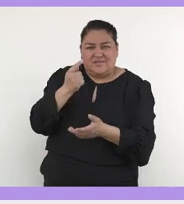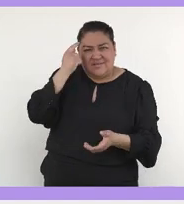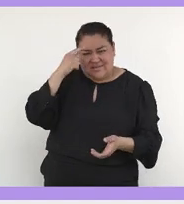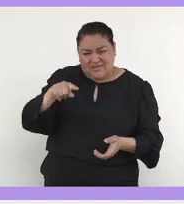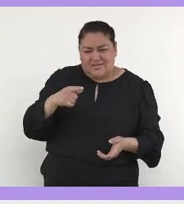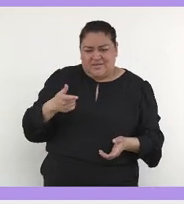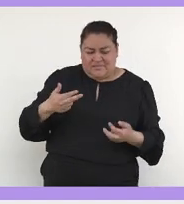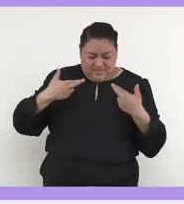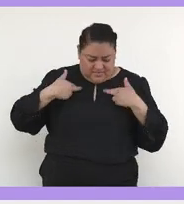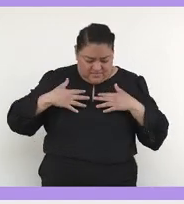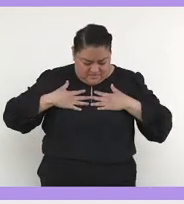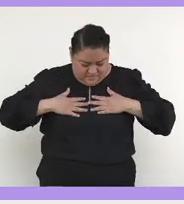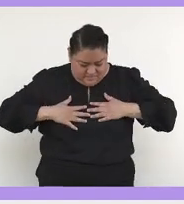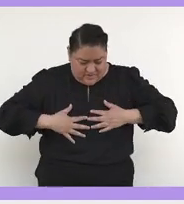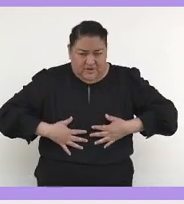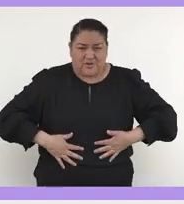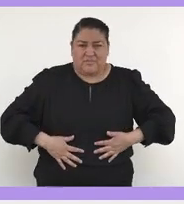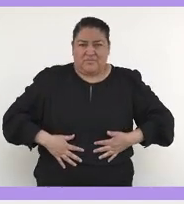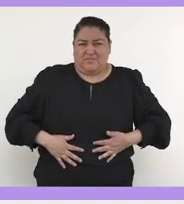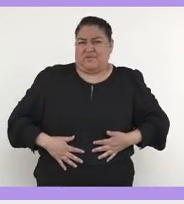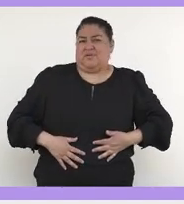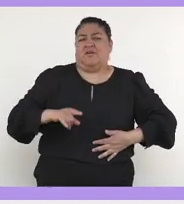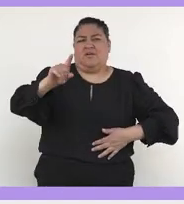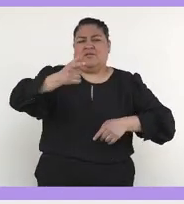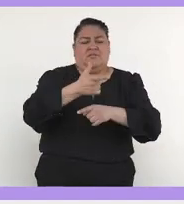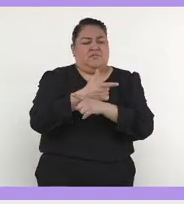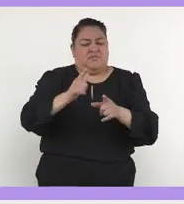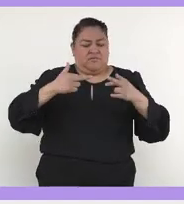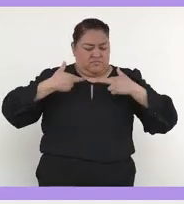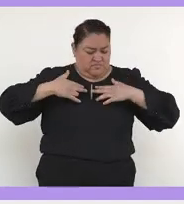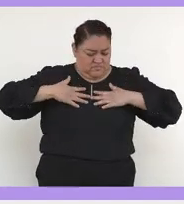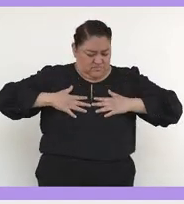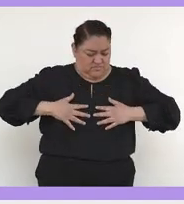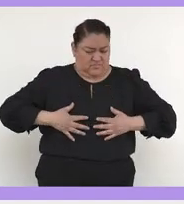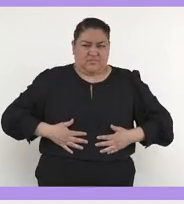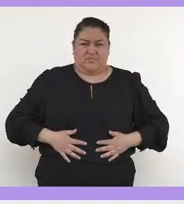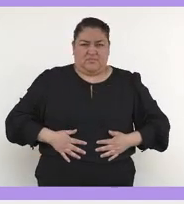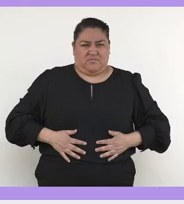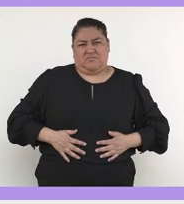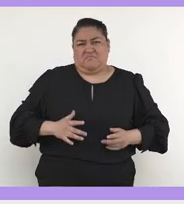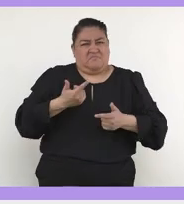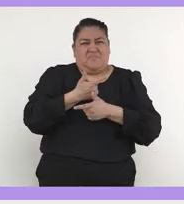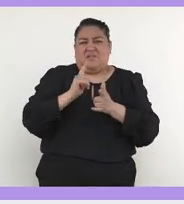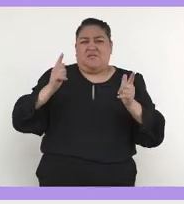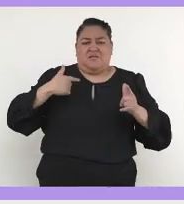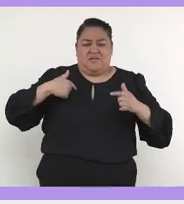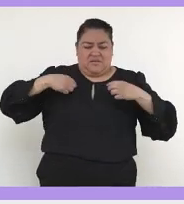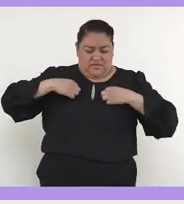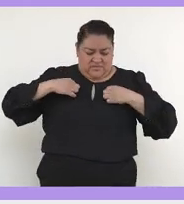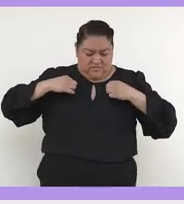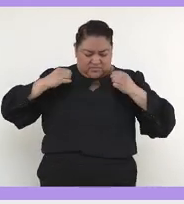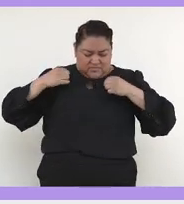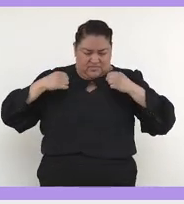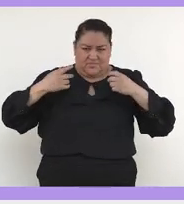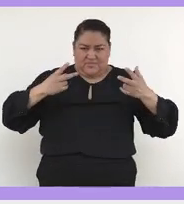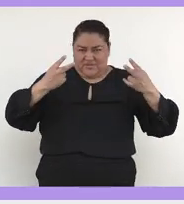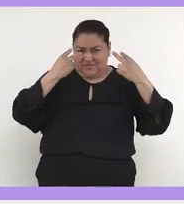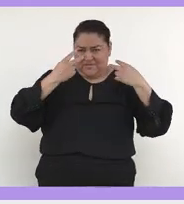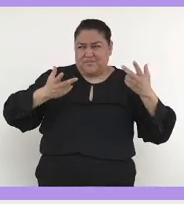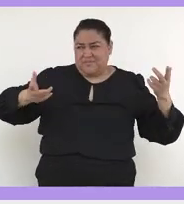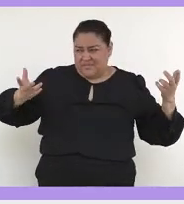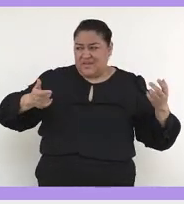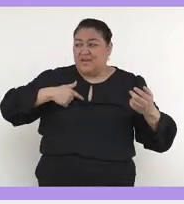decir por la vestimenta tú te puedes vestir como tú quieras yo te lo estoy demostrando Estoy aquí arriba en un escenario vestía como quieras y creo que eso